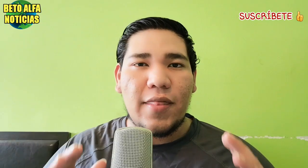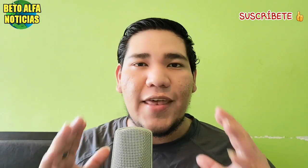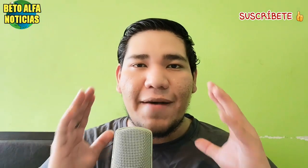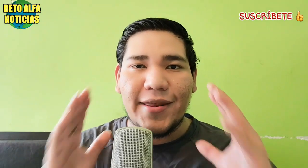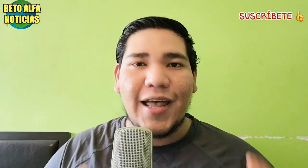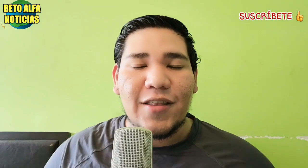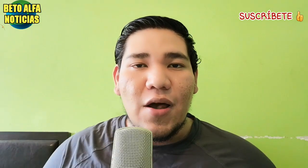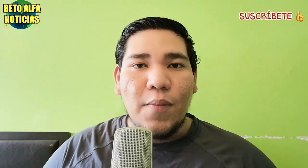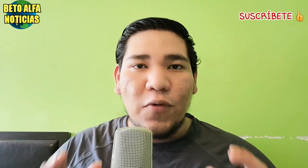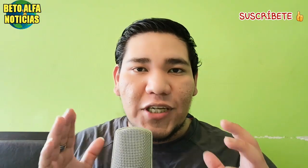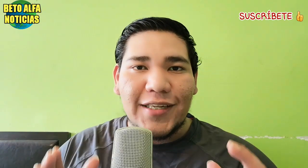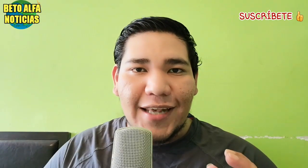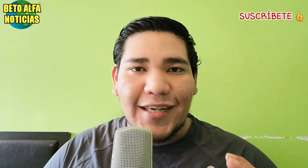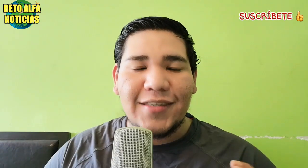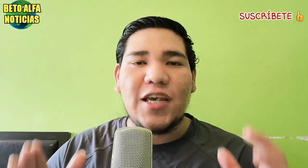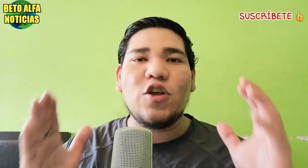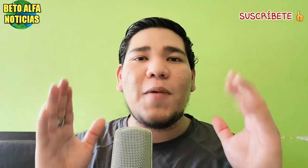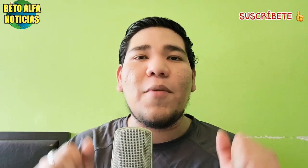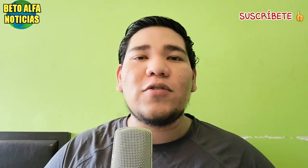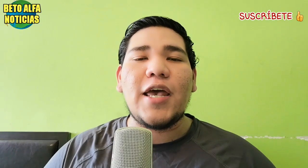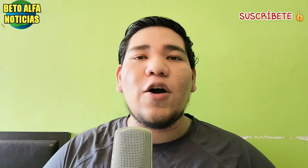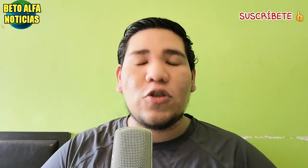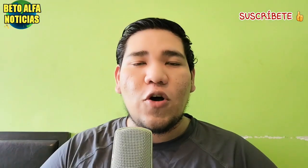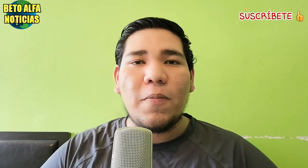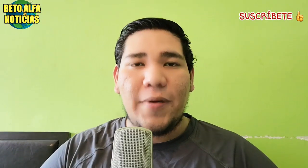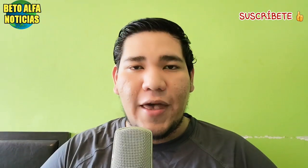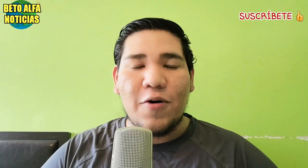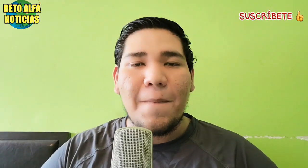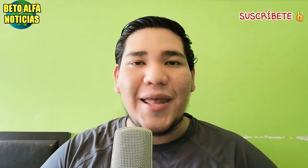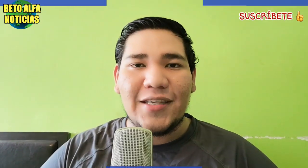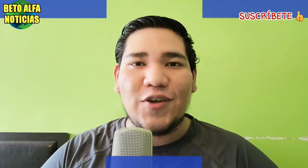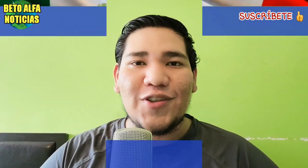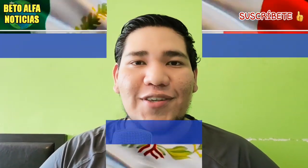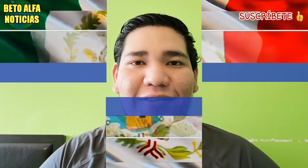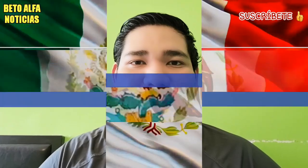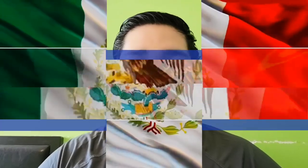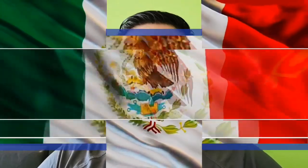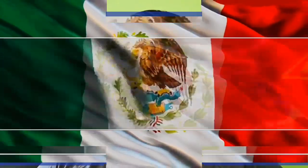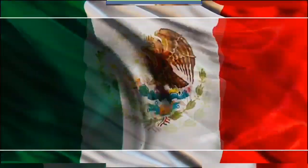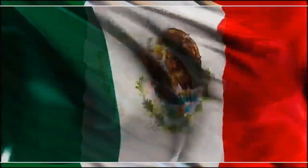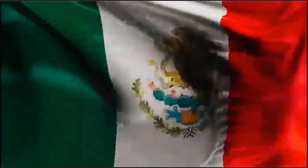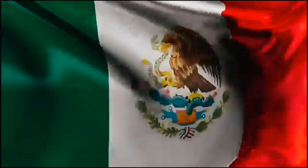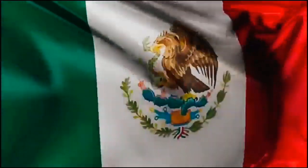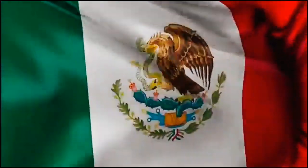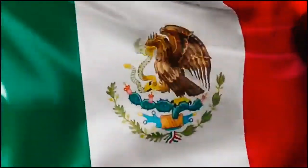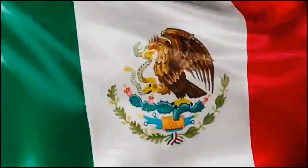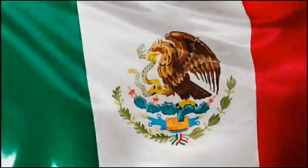enteren de la verdad. Muchas gracias y nos vemos en otro video. Bendiciones.